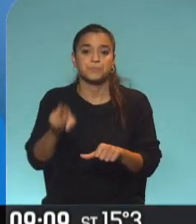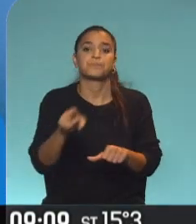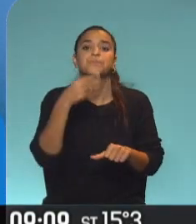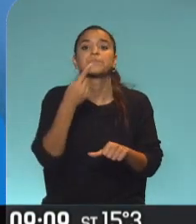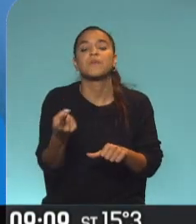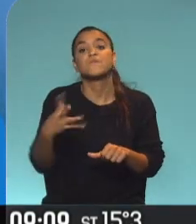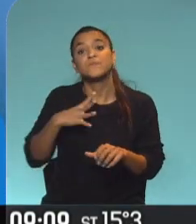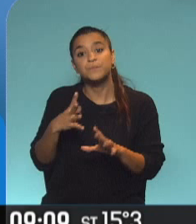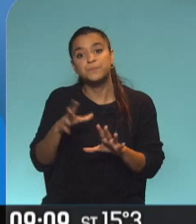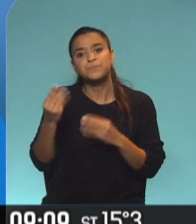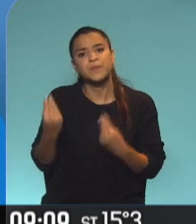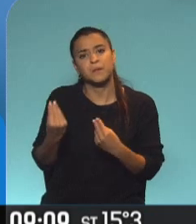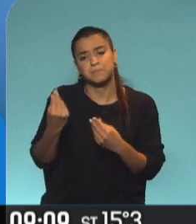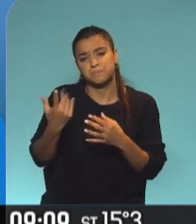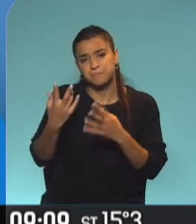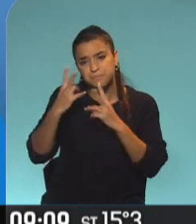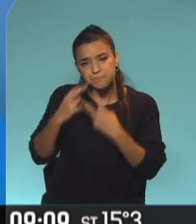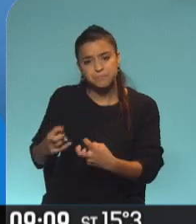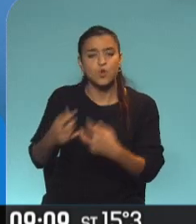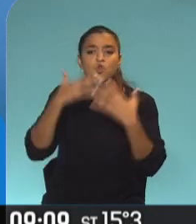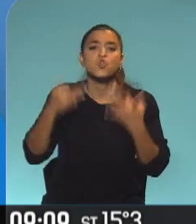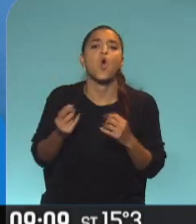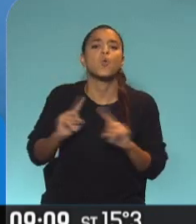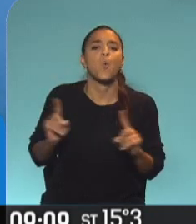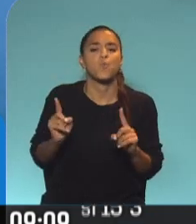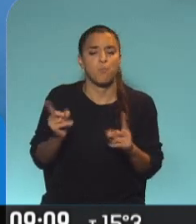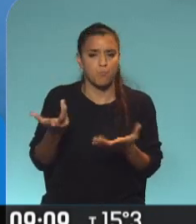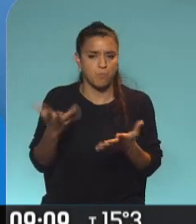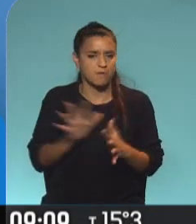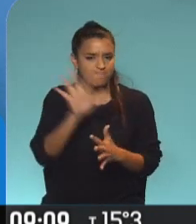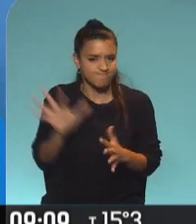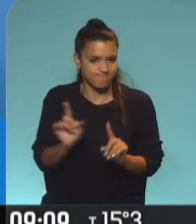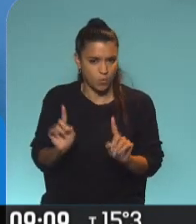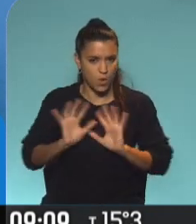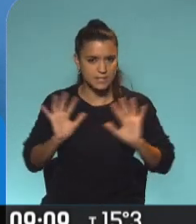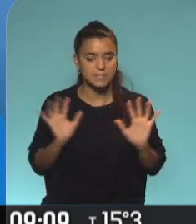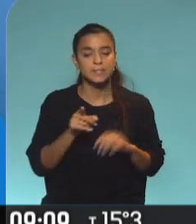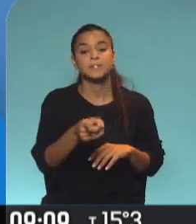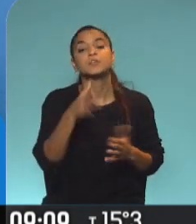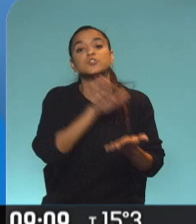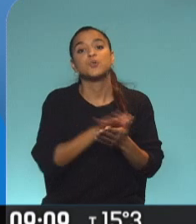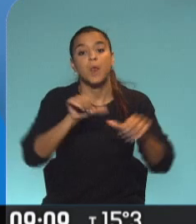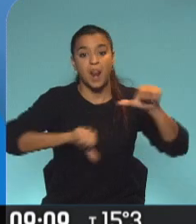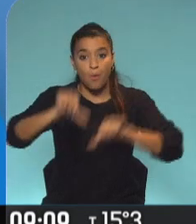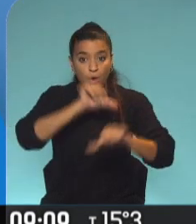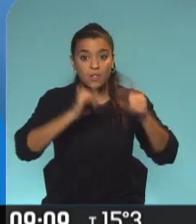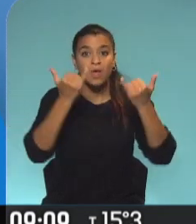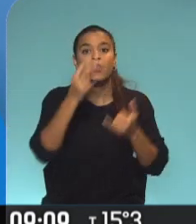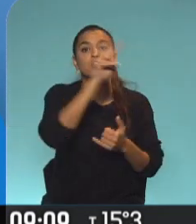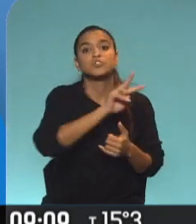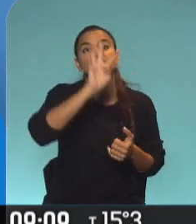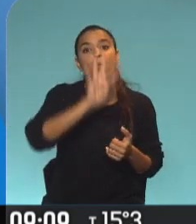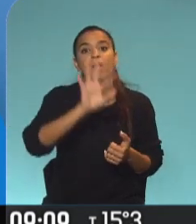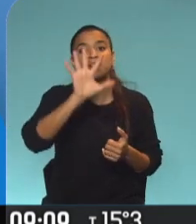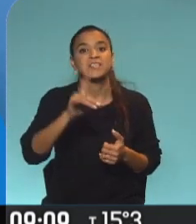restante debido a que epidemiológicamente no cumplían los criterios de caso sospechoso. Respecto al laboratorio, tenemos